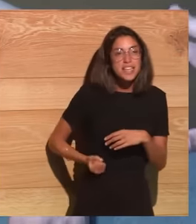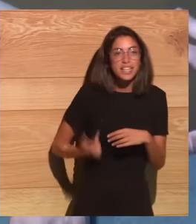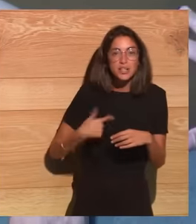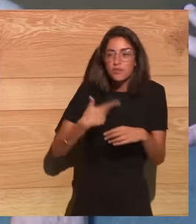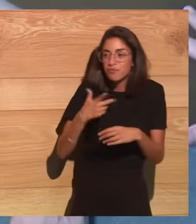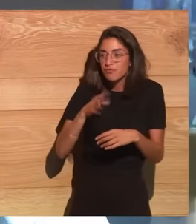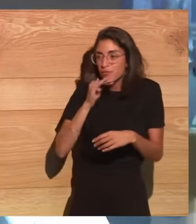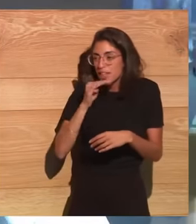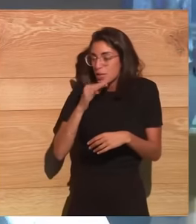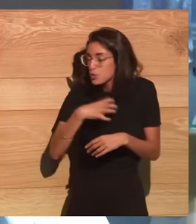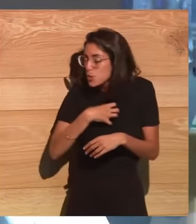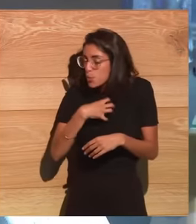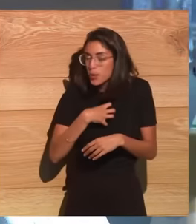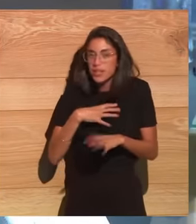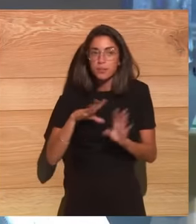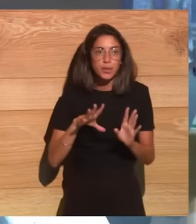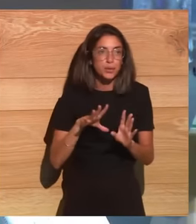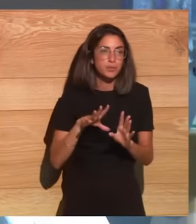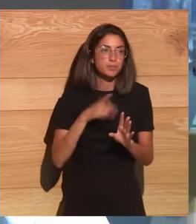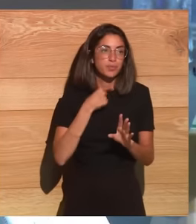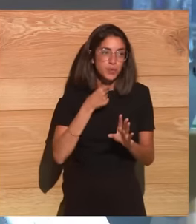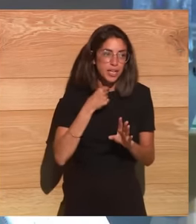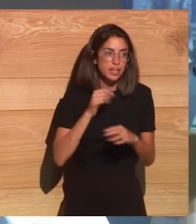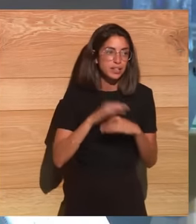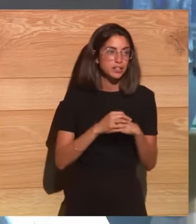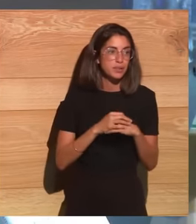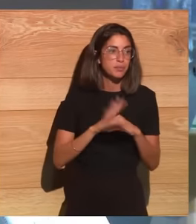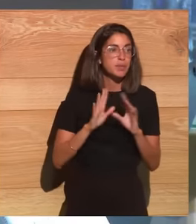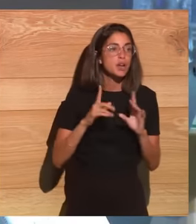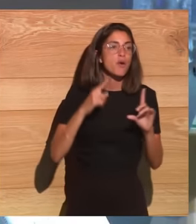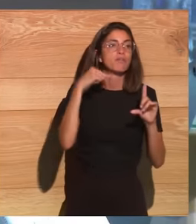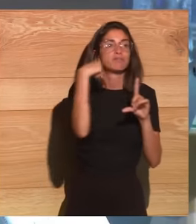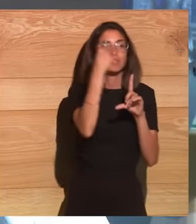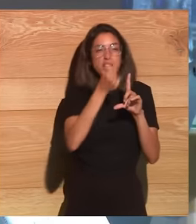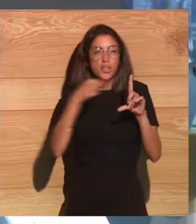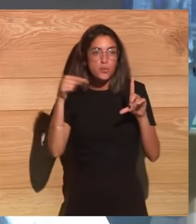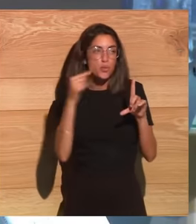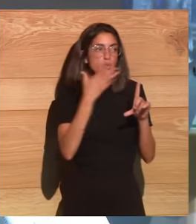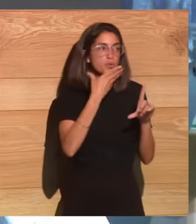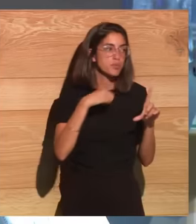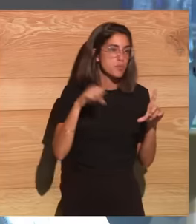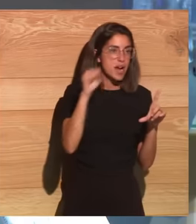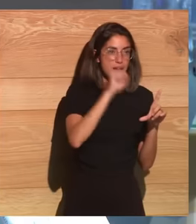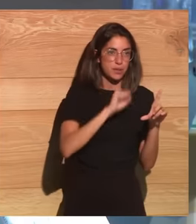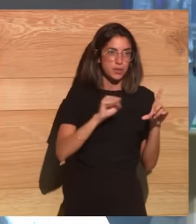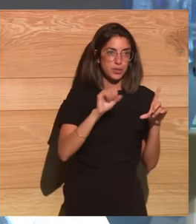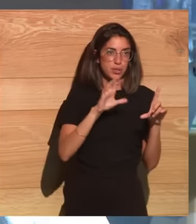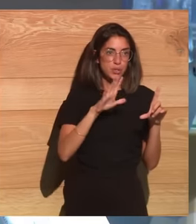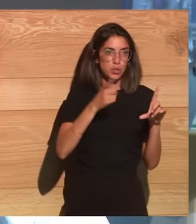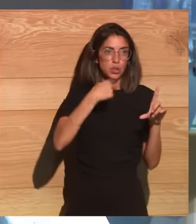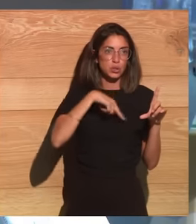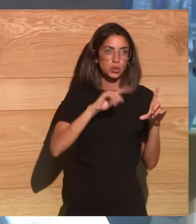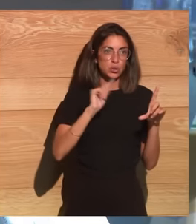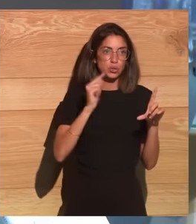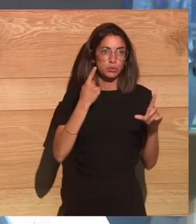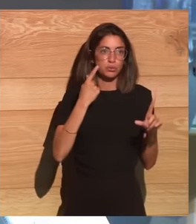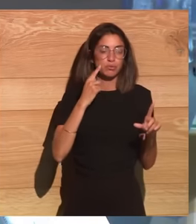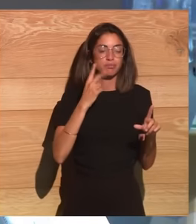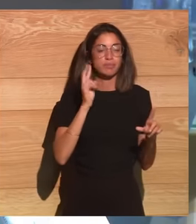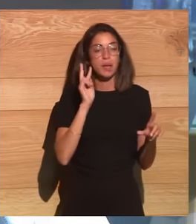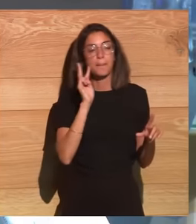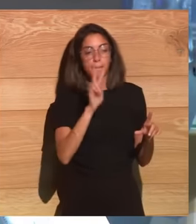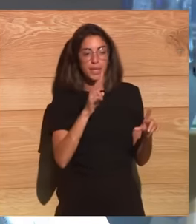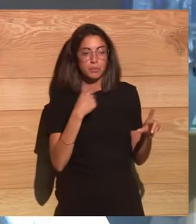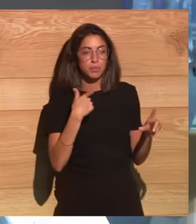con ellos. Pero al margen de las ilustraciones magníficas, y de hecho hemos reconocido todos al menos un 80% de las cosas que tratas, sí, de